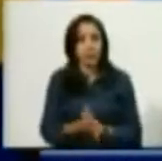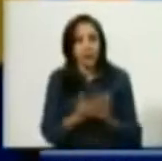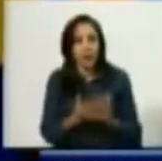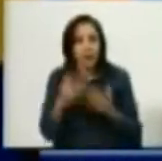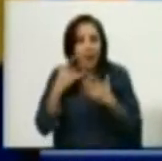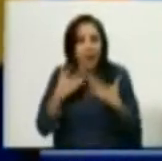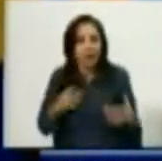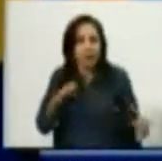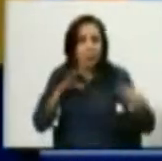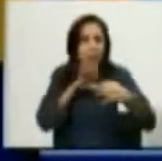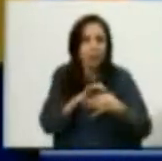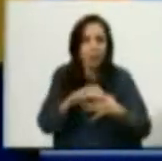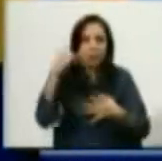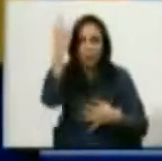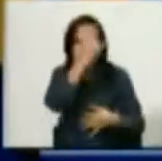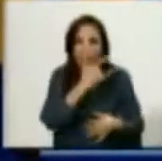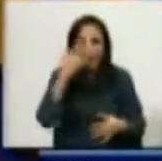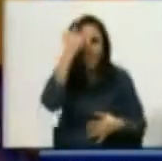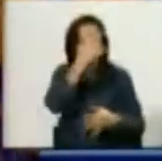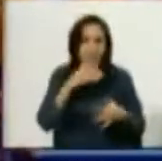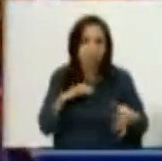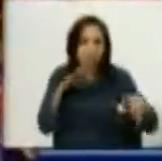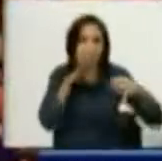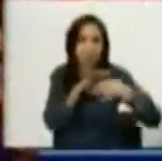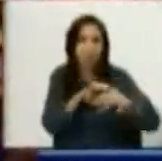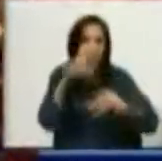africana de la madre África